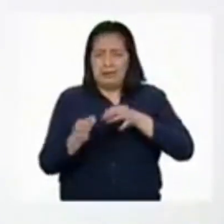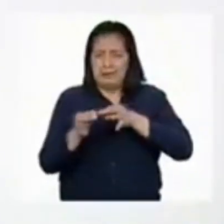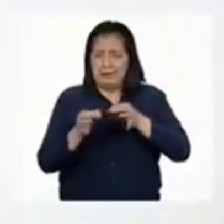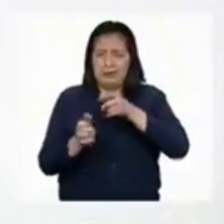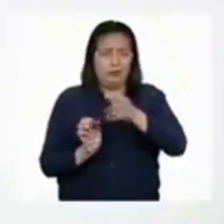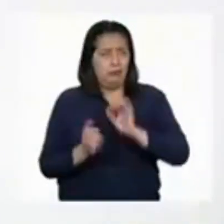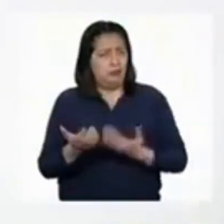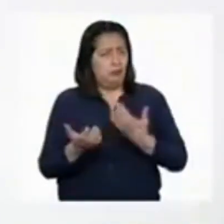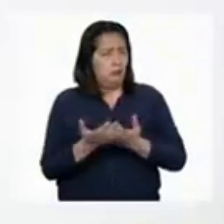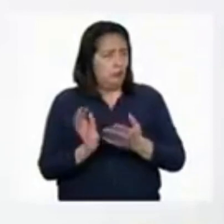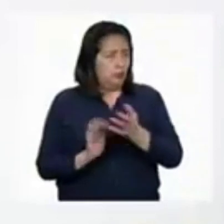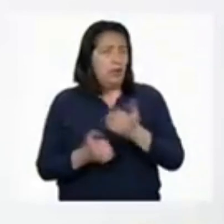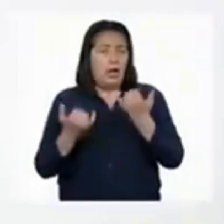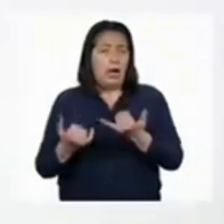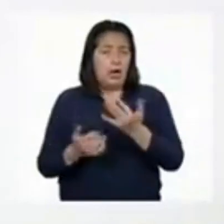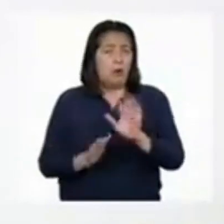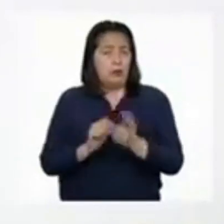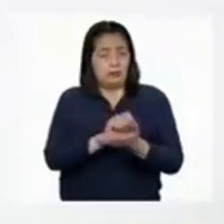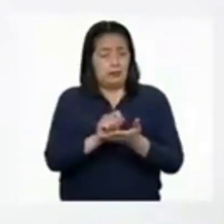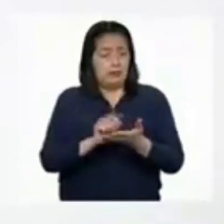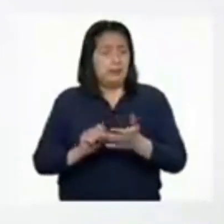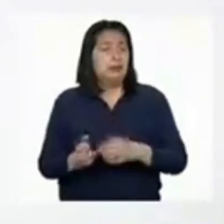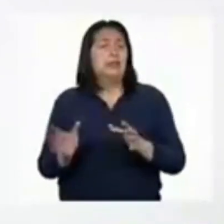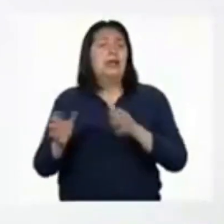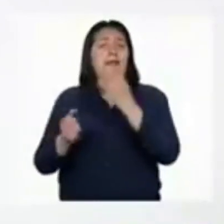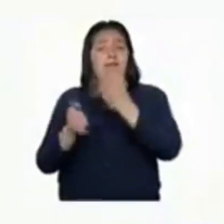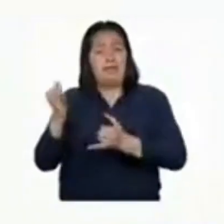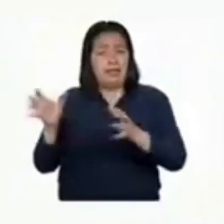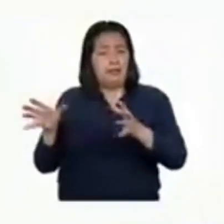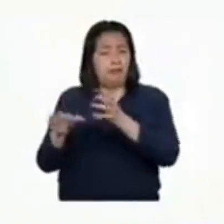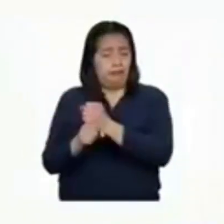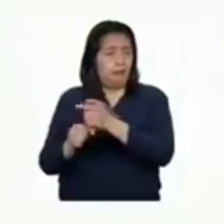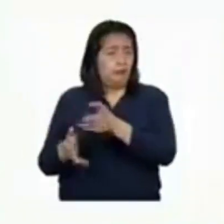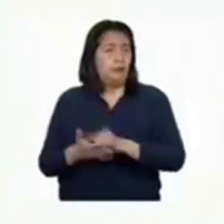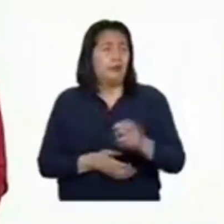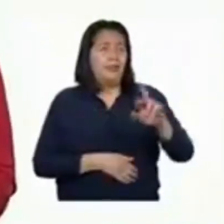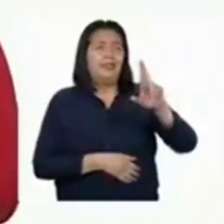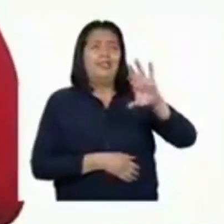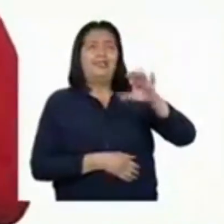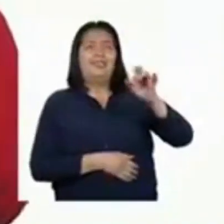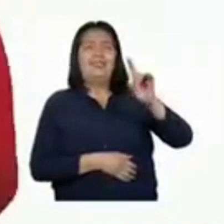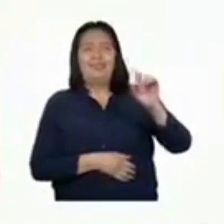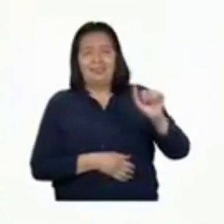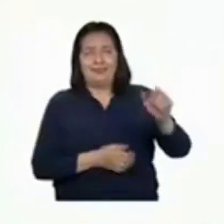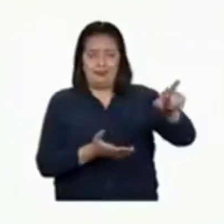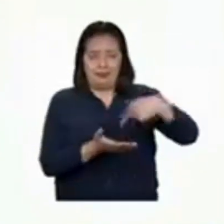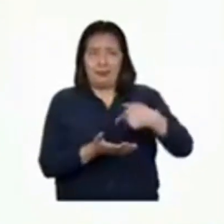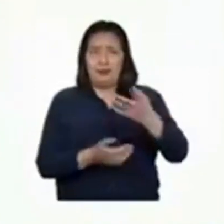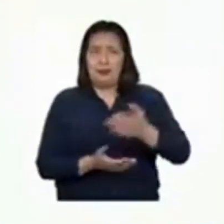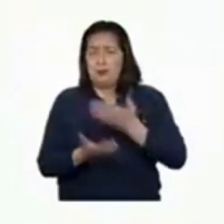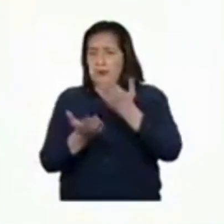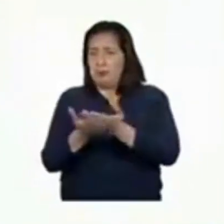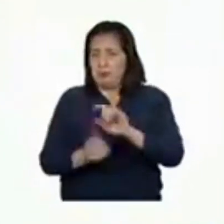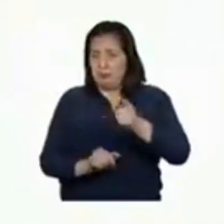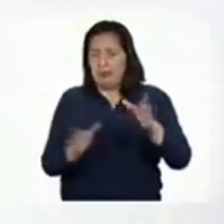argumento. Ahora toca redactar las conclusiones. Richard también nos envió su audio. Nos dejó su propuesta